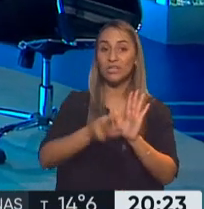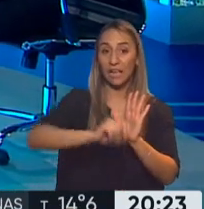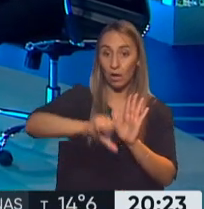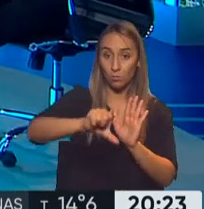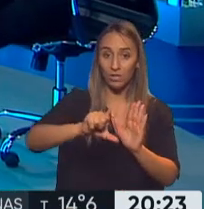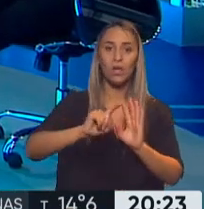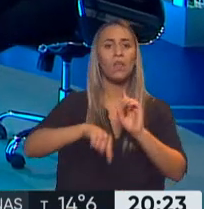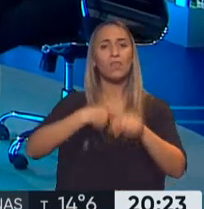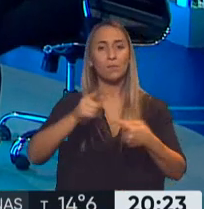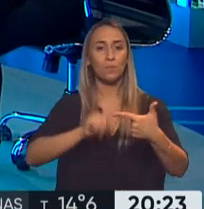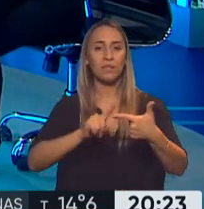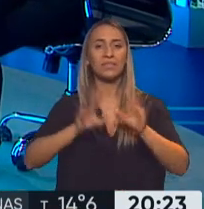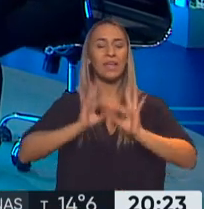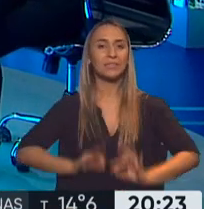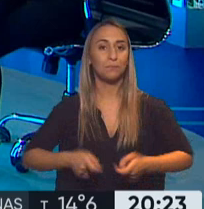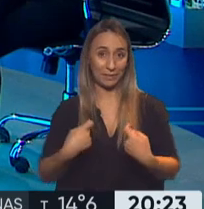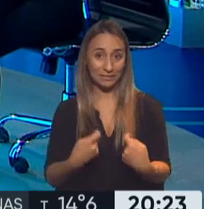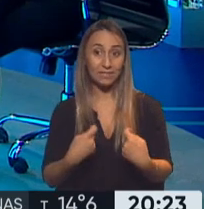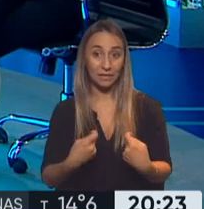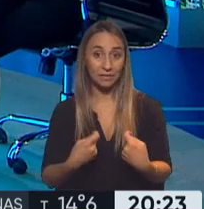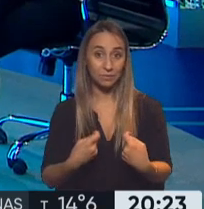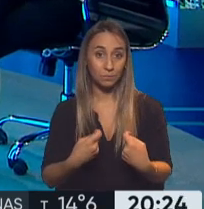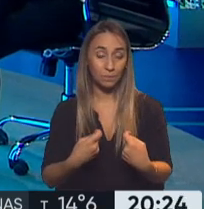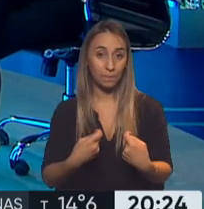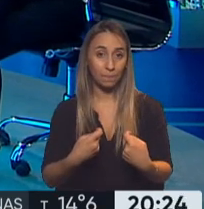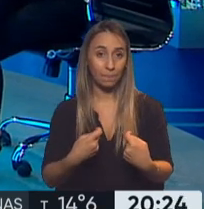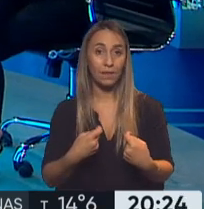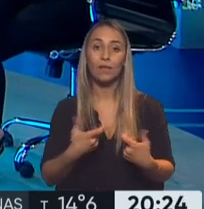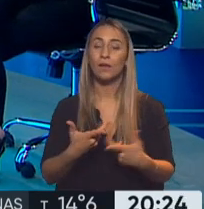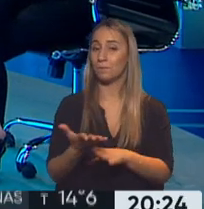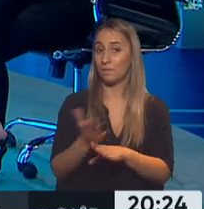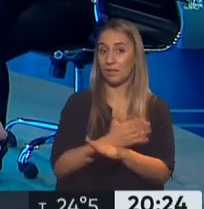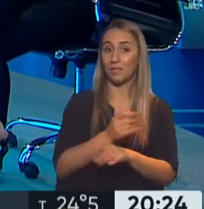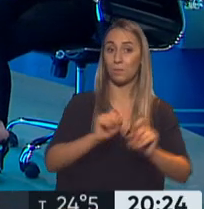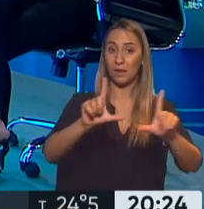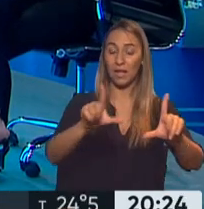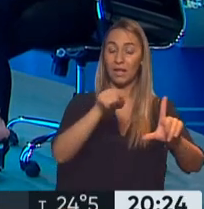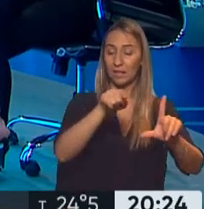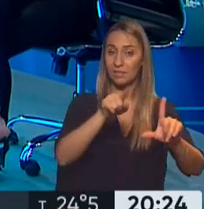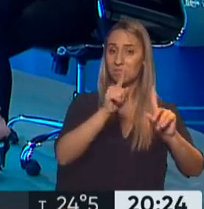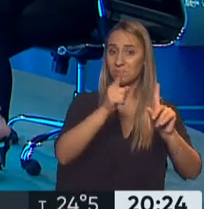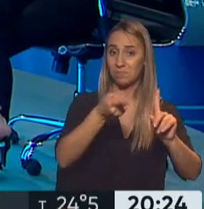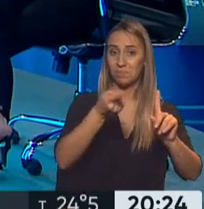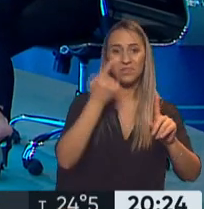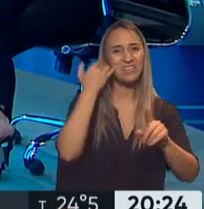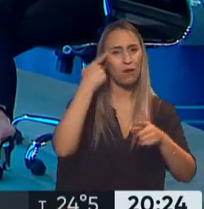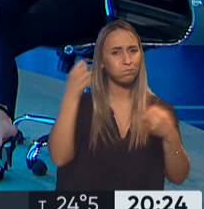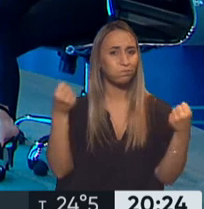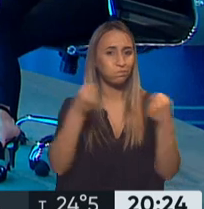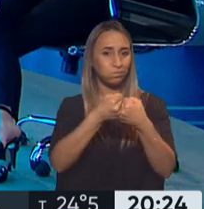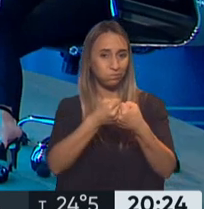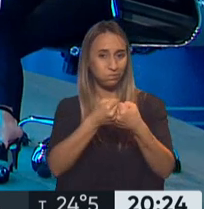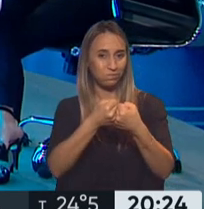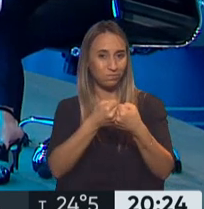expensas claro porque bueno lo veíamos recién en la placa anterior se había pactado ya un bueno a